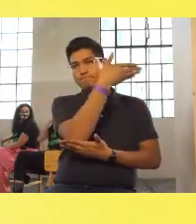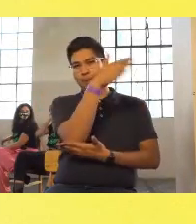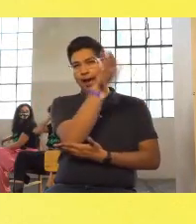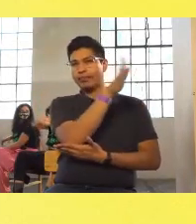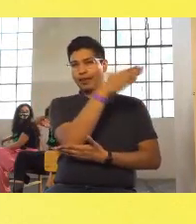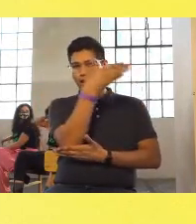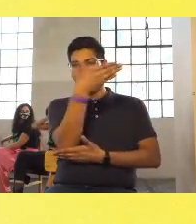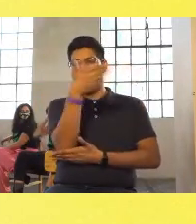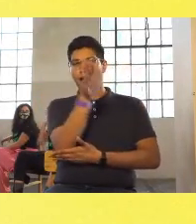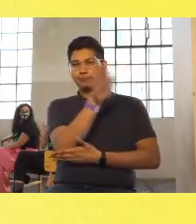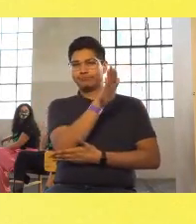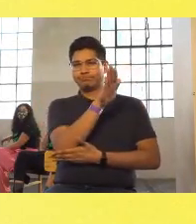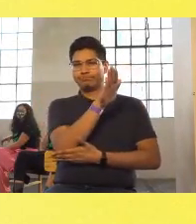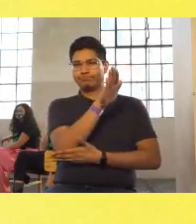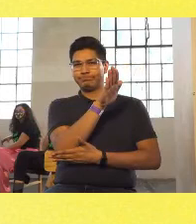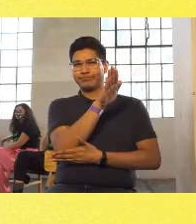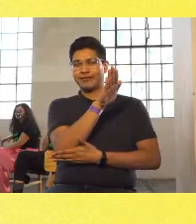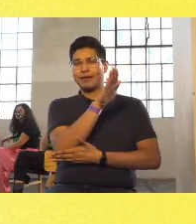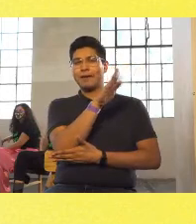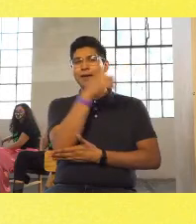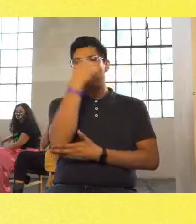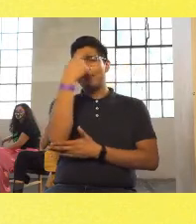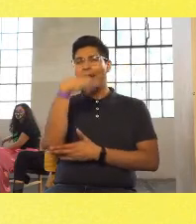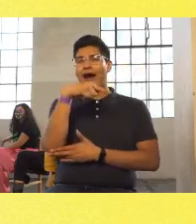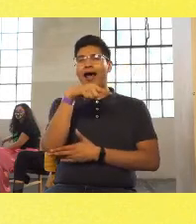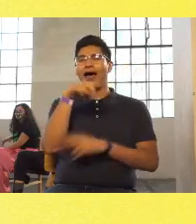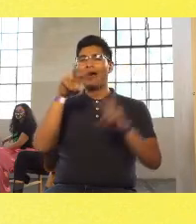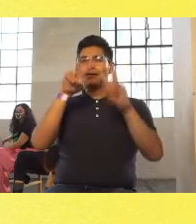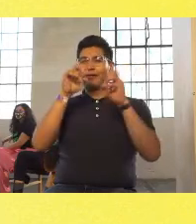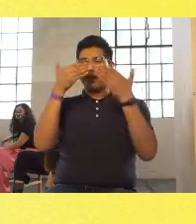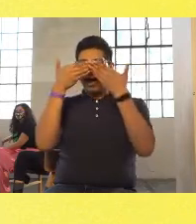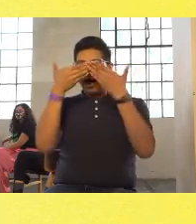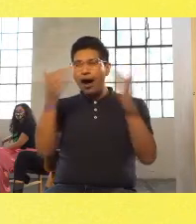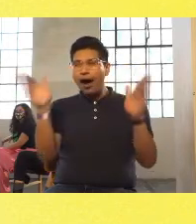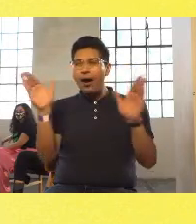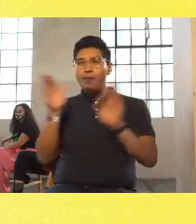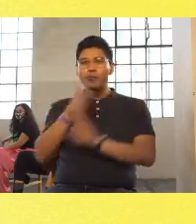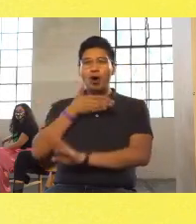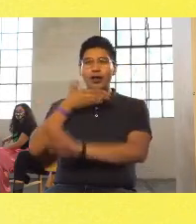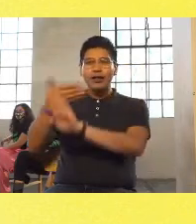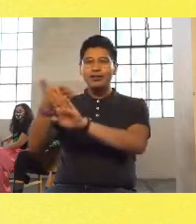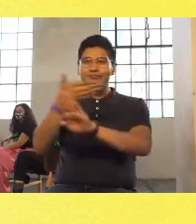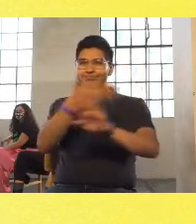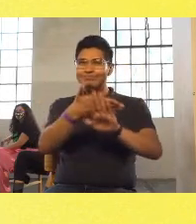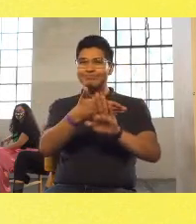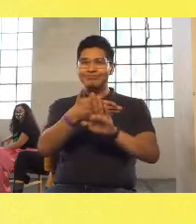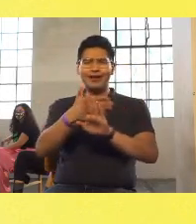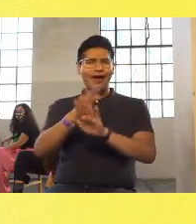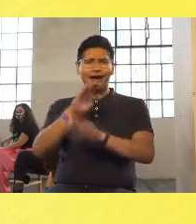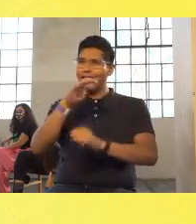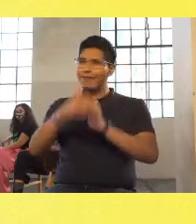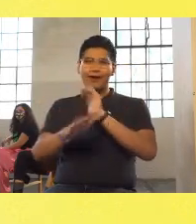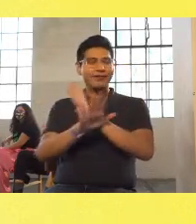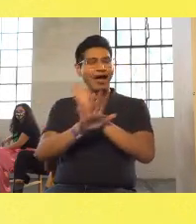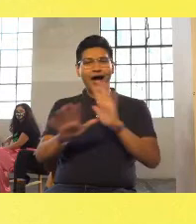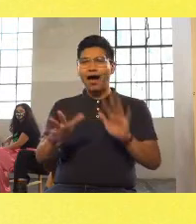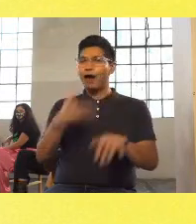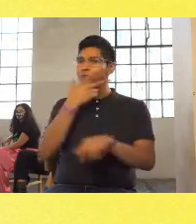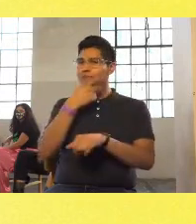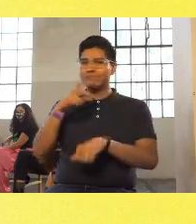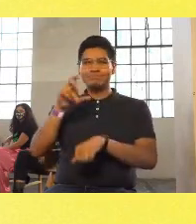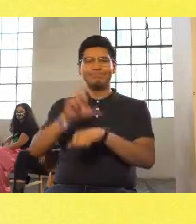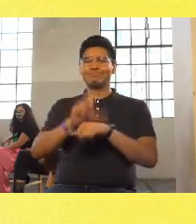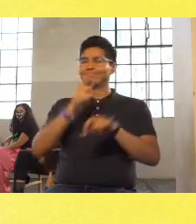que busca extrapolar también esta discursividad de las violencias y el rol del activista, héroe, macho, Che Guevara,